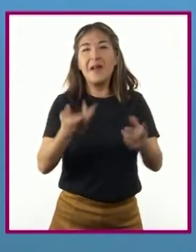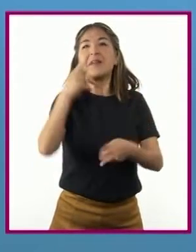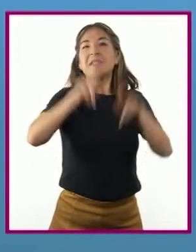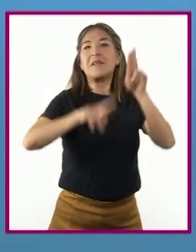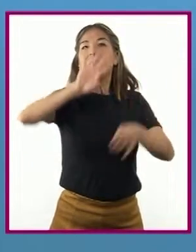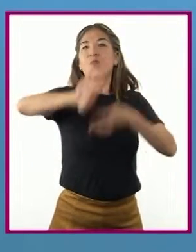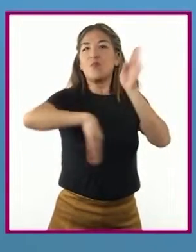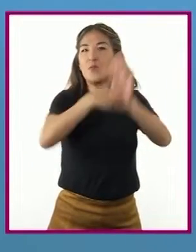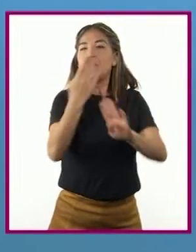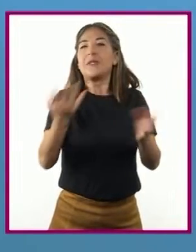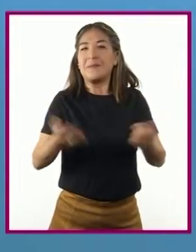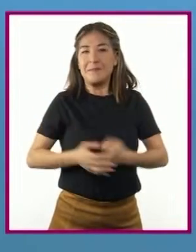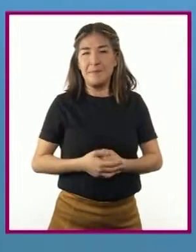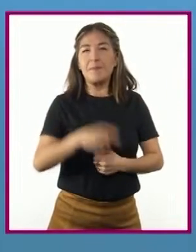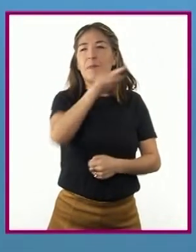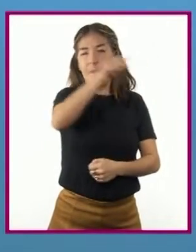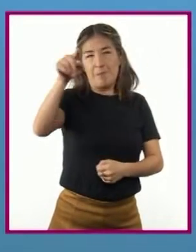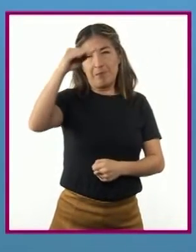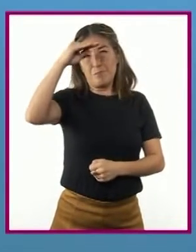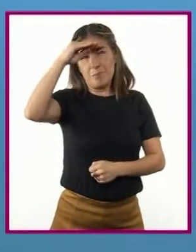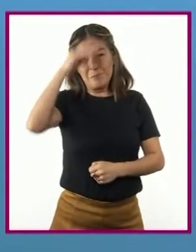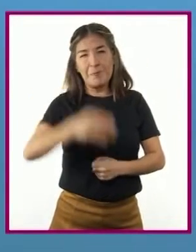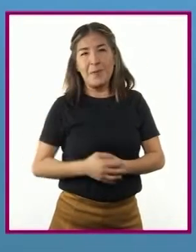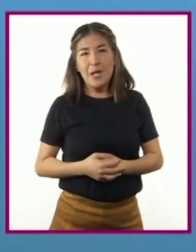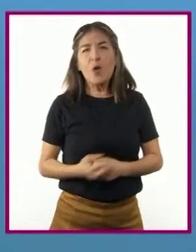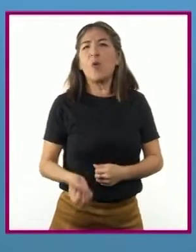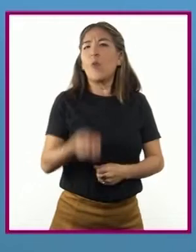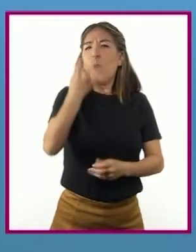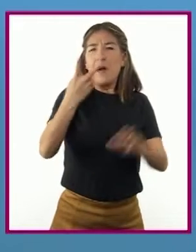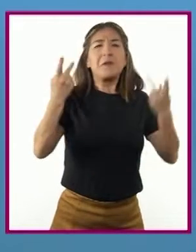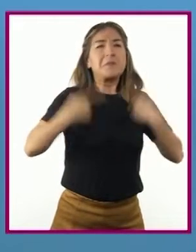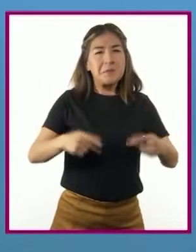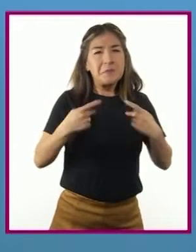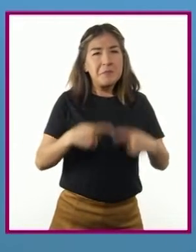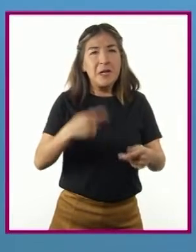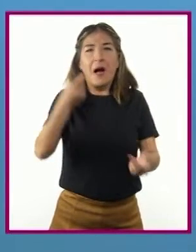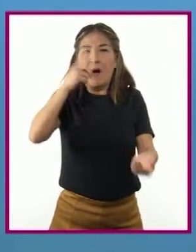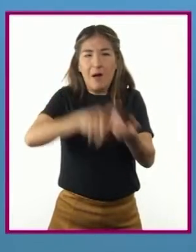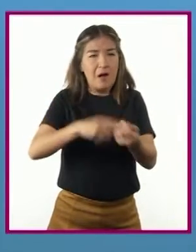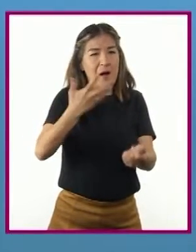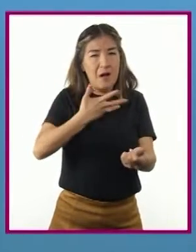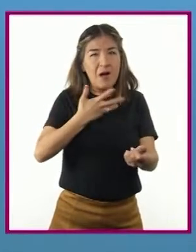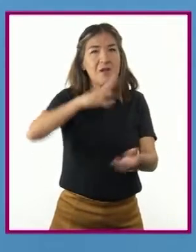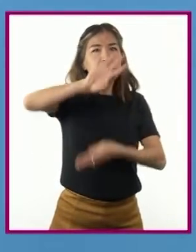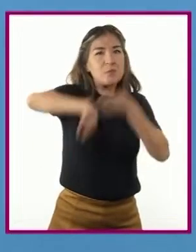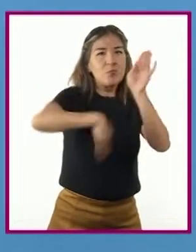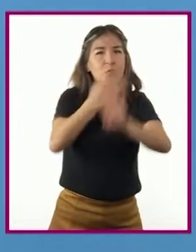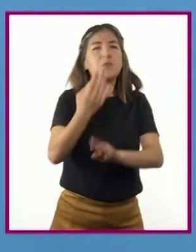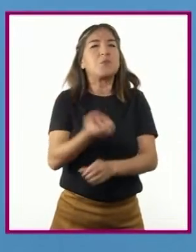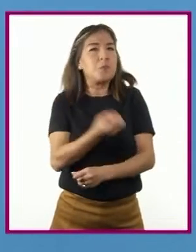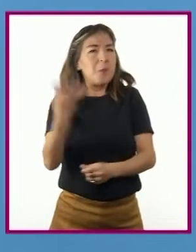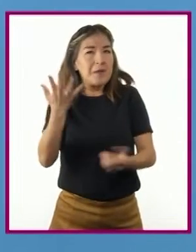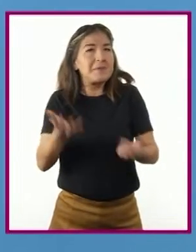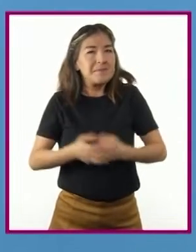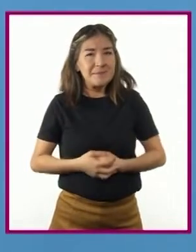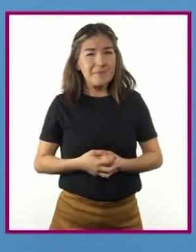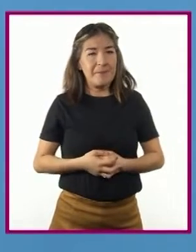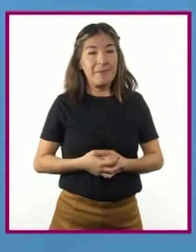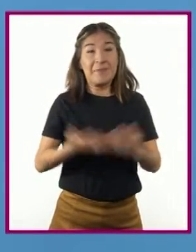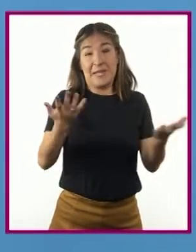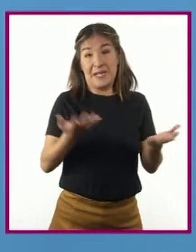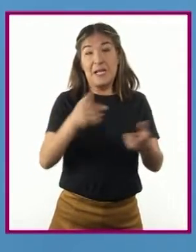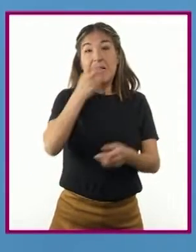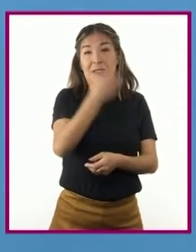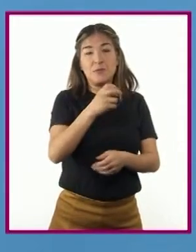mundial. Reflexionen, ¿cuántas personas creen que haya en todo el mundo? Según cifras de